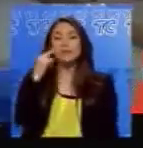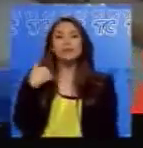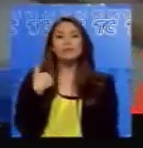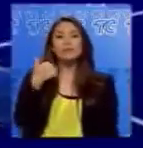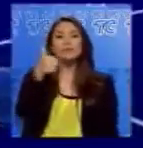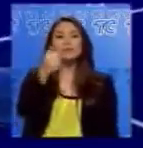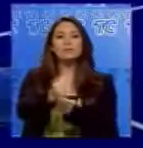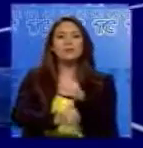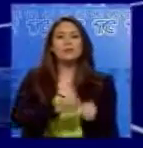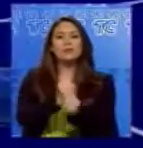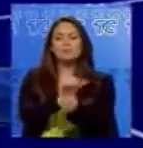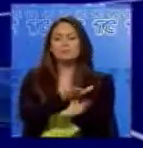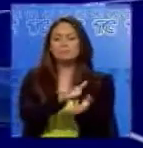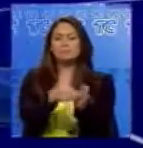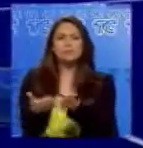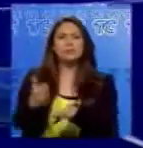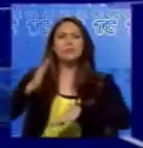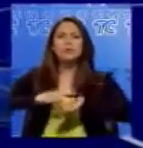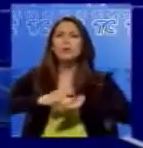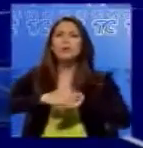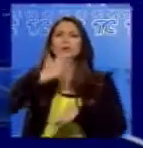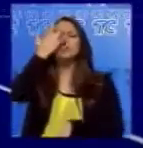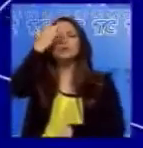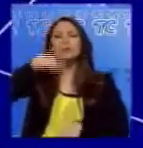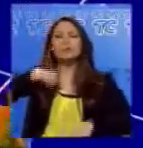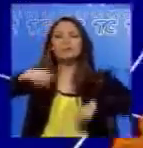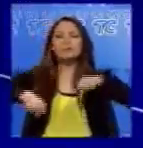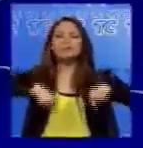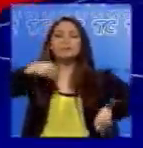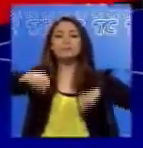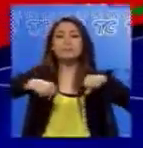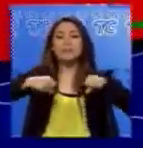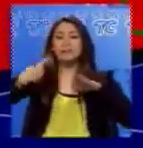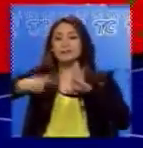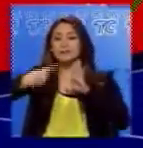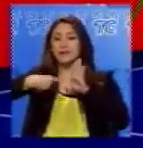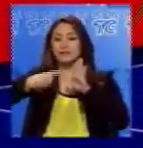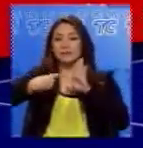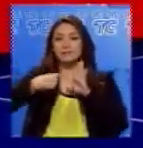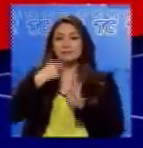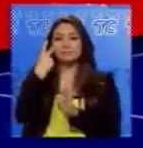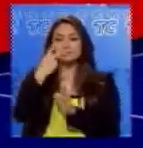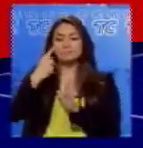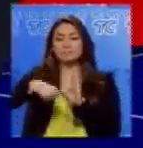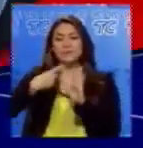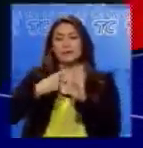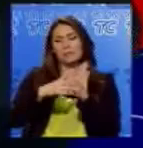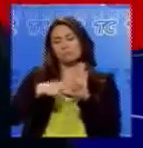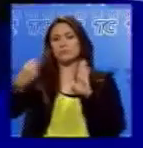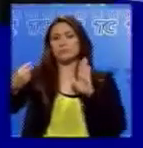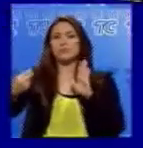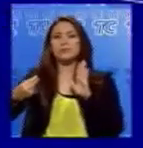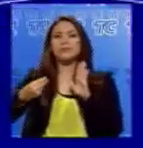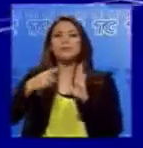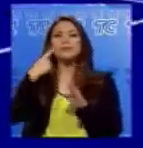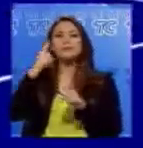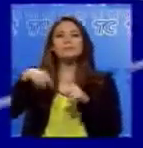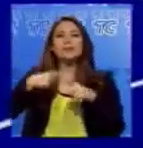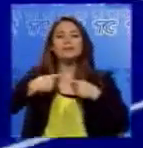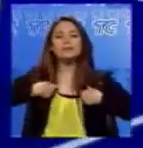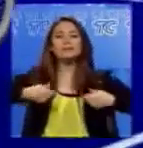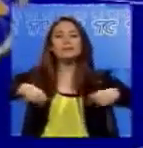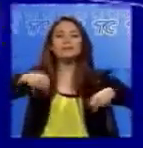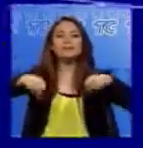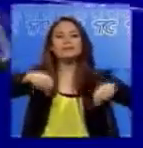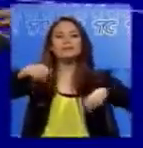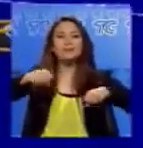años perdiera la vida. Esto ocurrió debido al impacto que recibió de una de las llantas delanteras que se desprendió del bus de la cooperativa